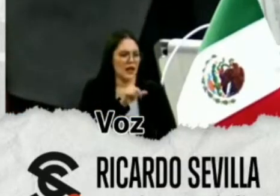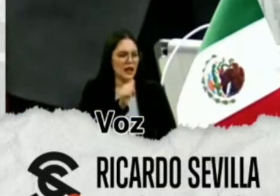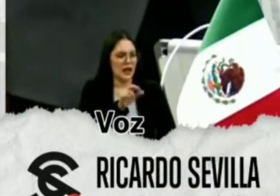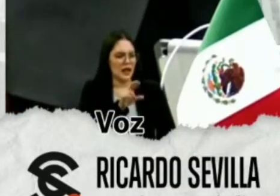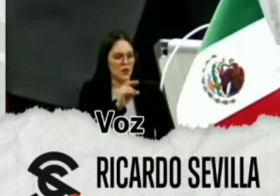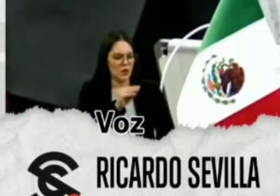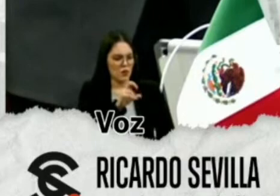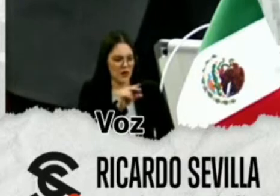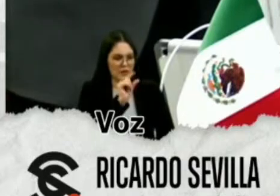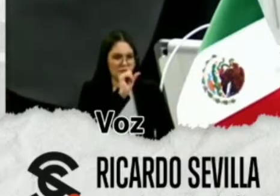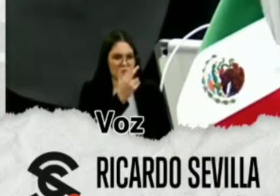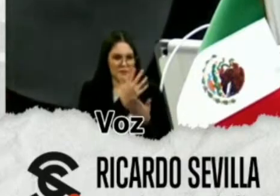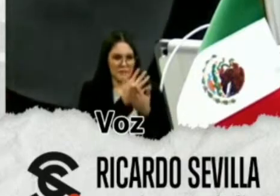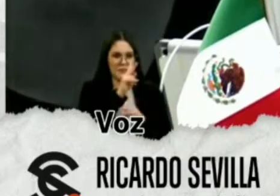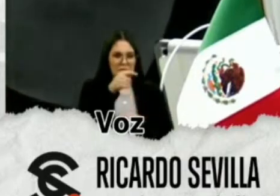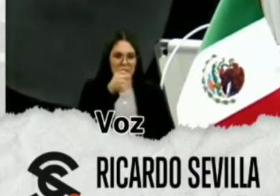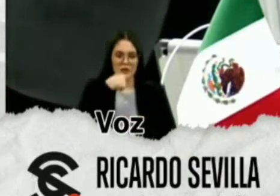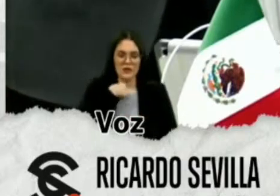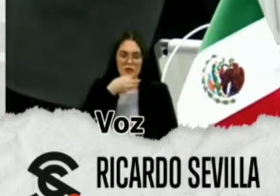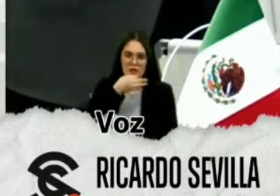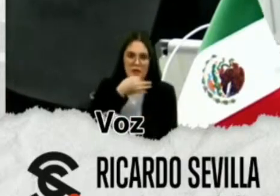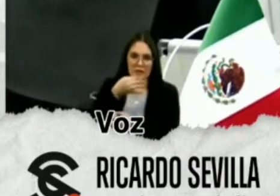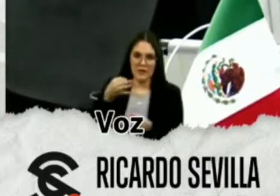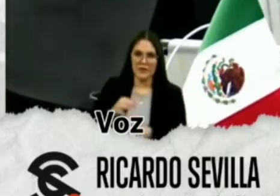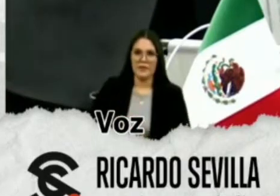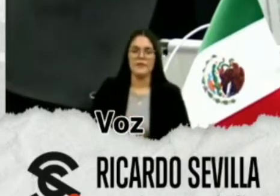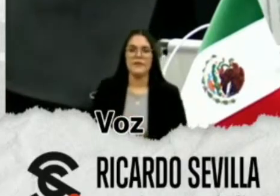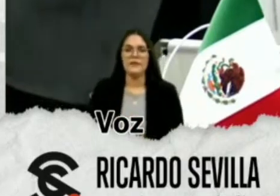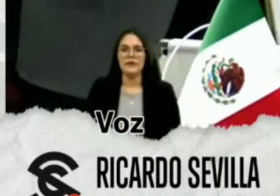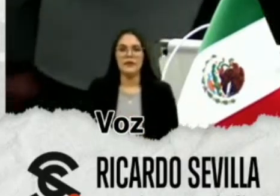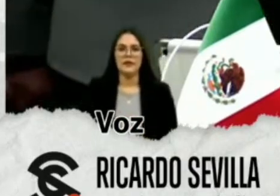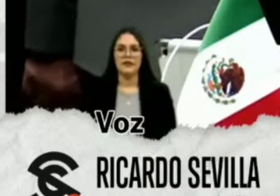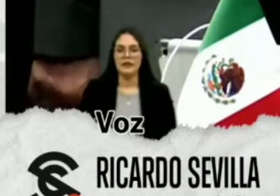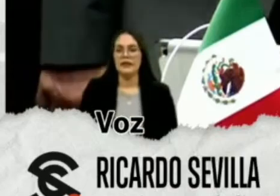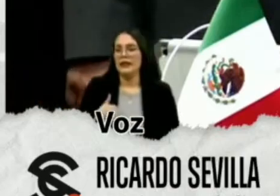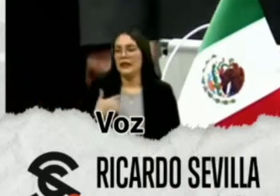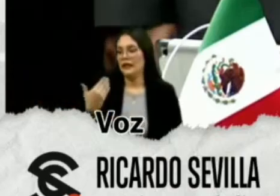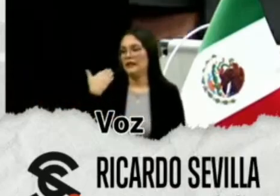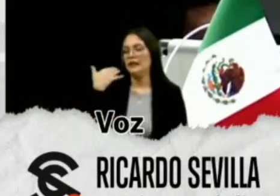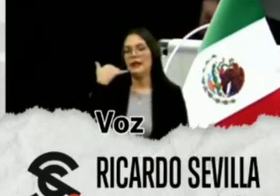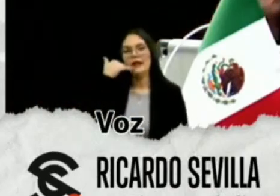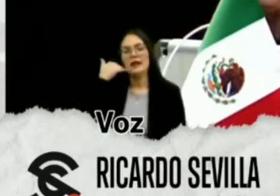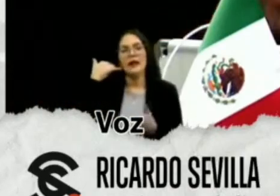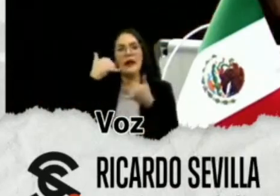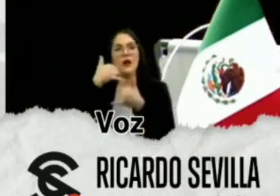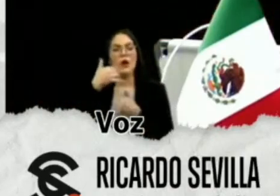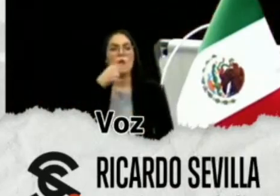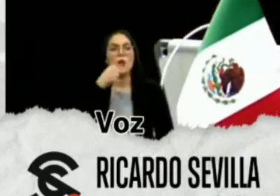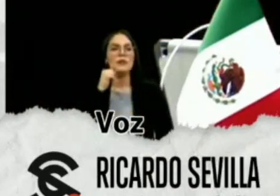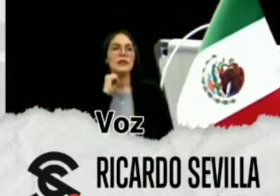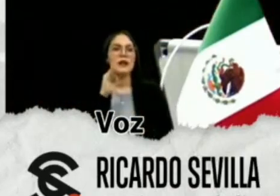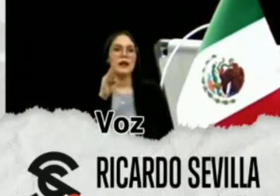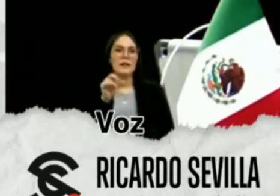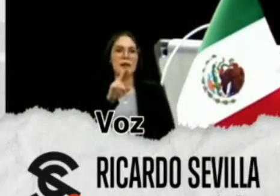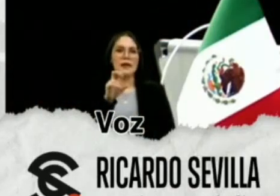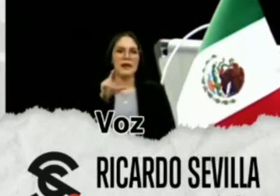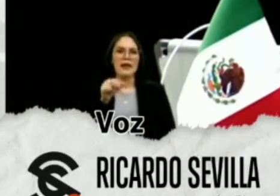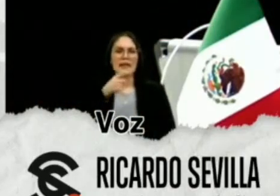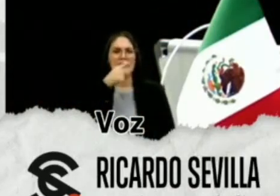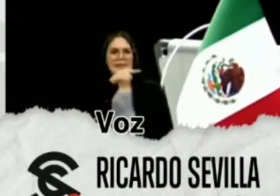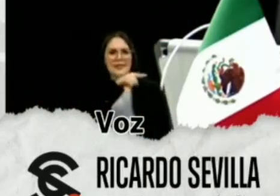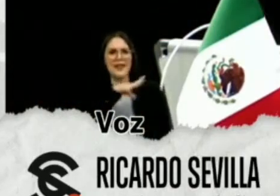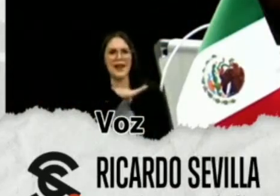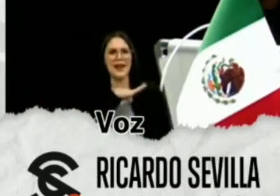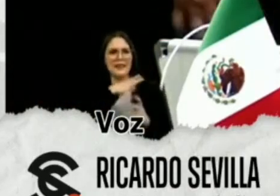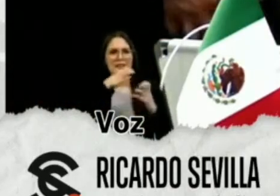justamente tomar el pueblo, su gobierno en las manos. No solamente va a ser el poder ejecutivo y